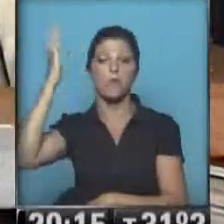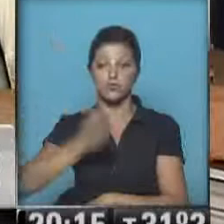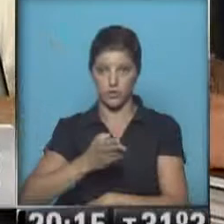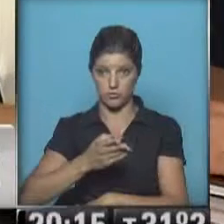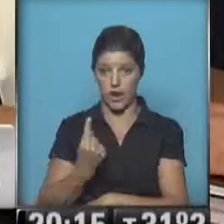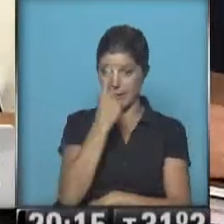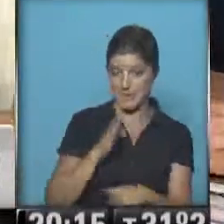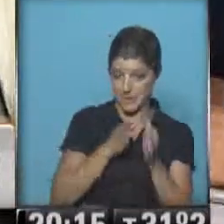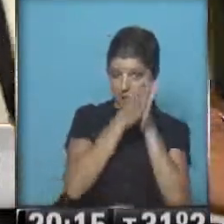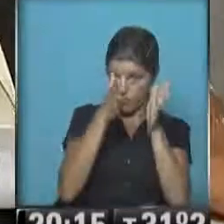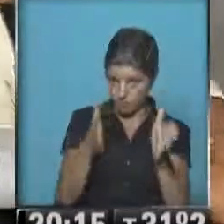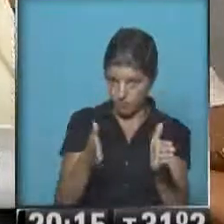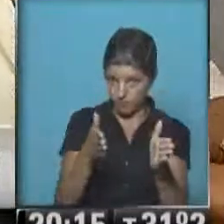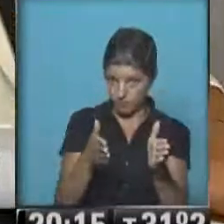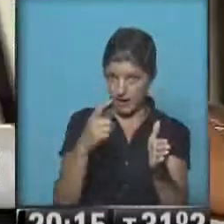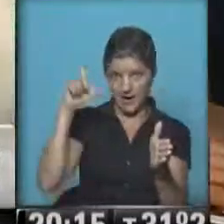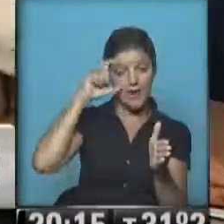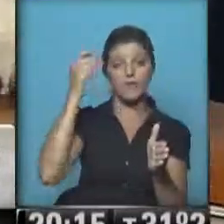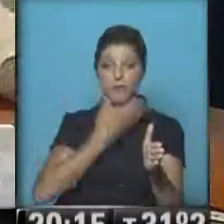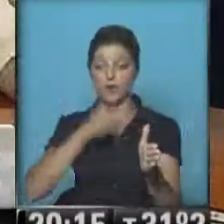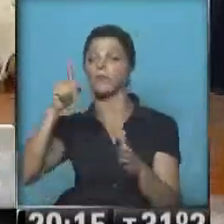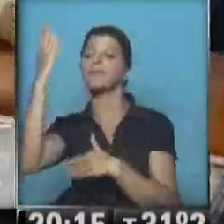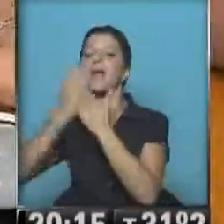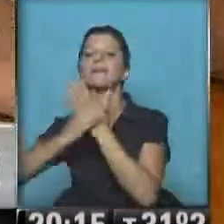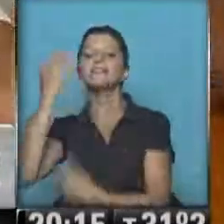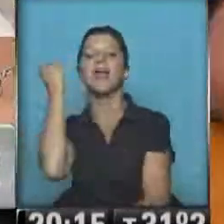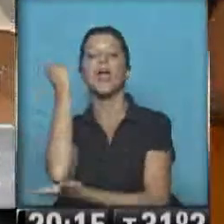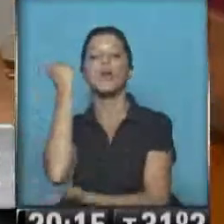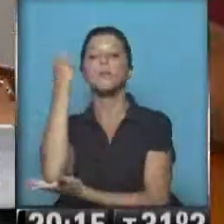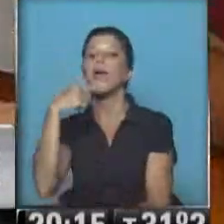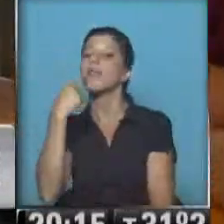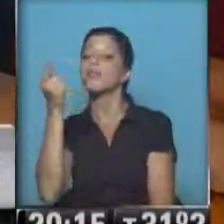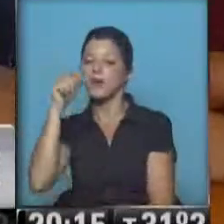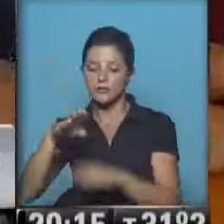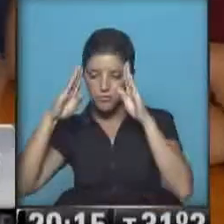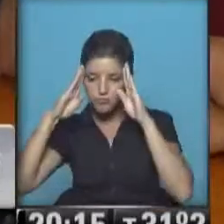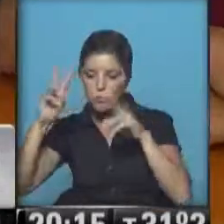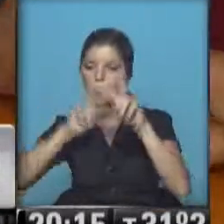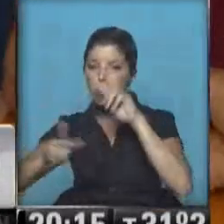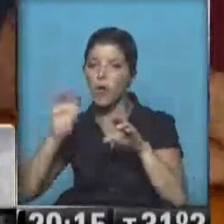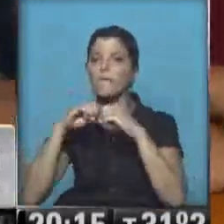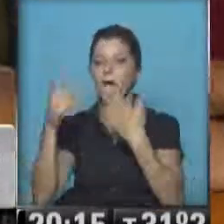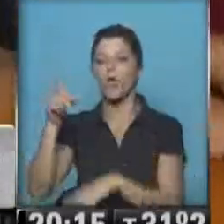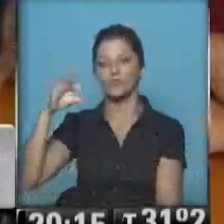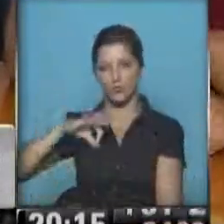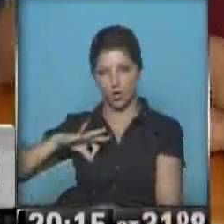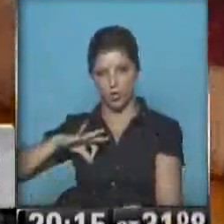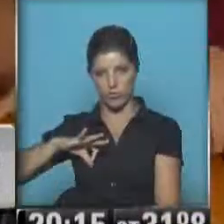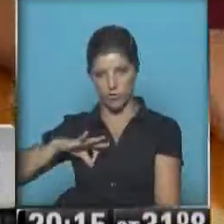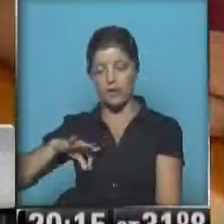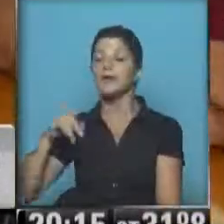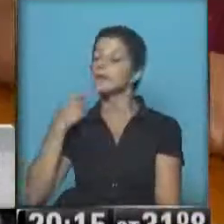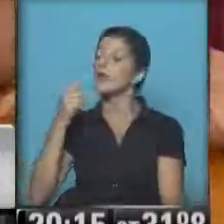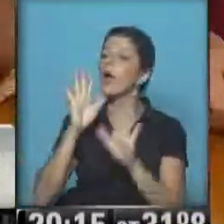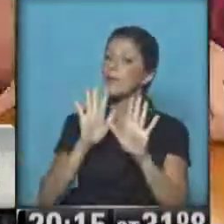La ministra de Economía, Silvina Batakis, dijo que la propuesta apunta a una mejora cualitativa del salario y dijo: